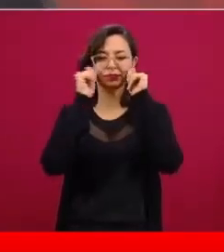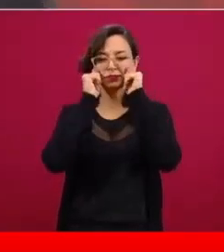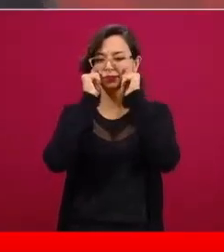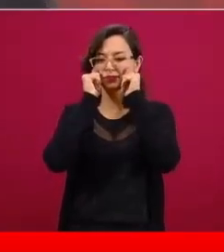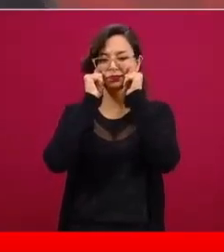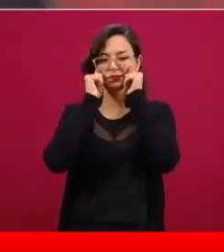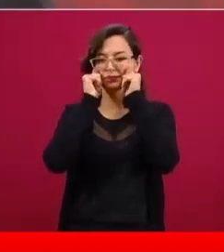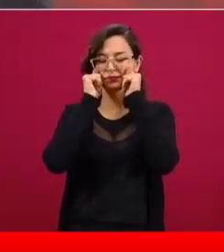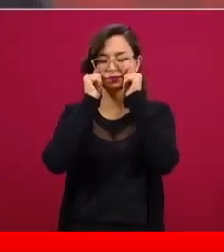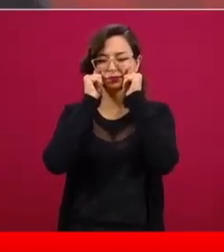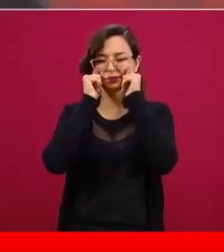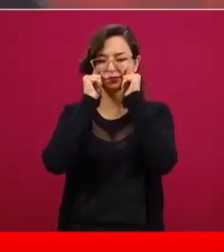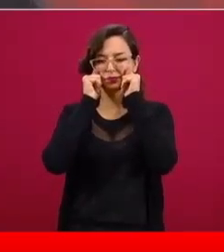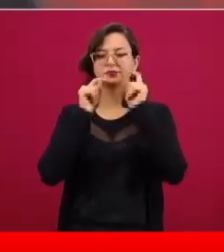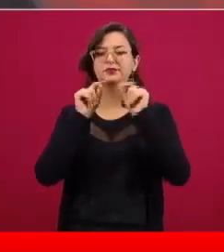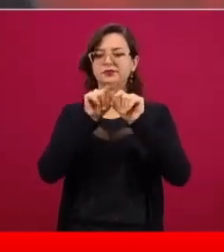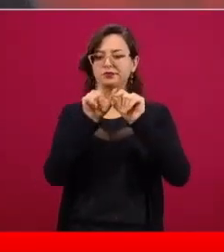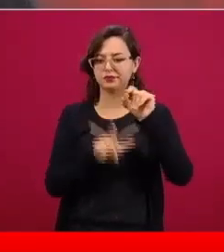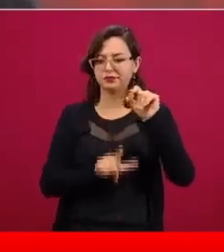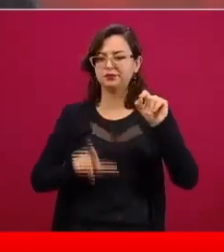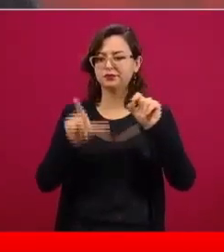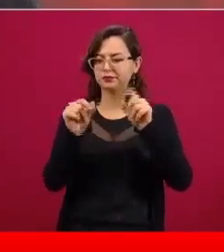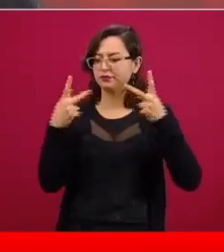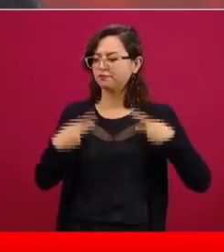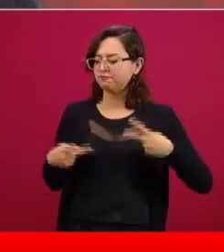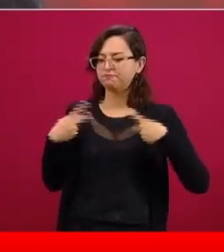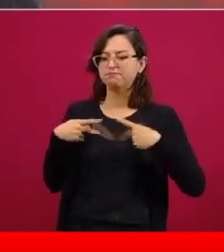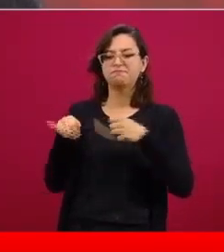aquí va a haber protección,